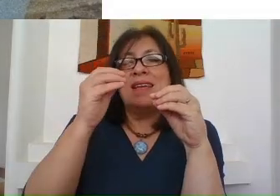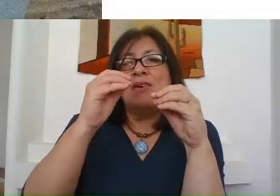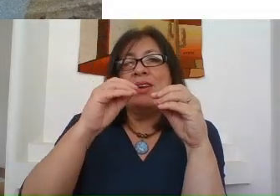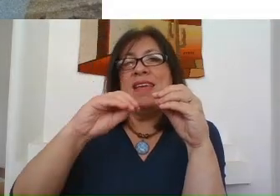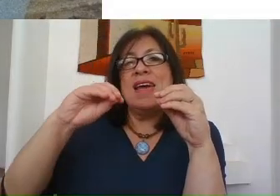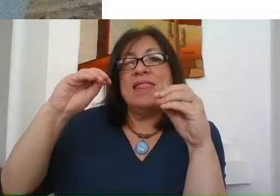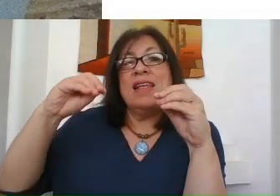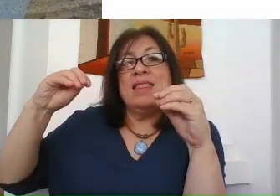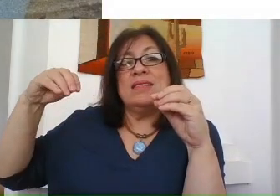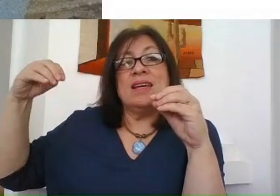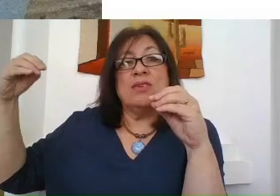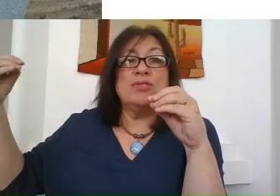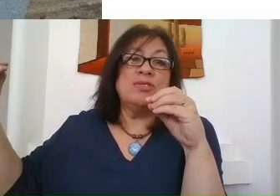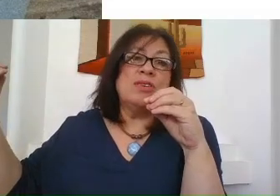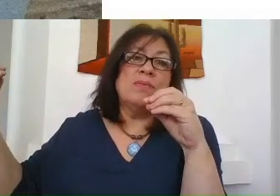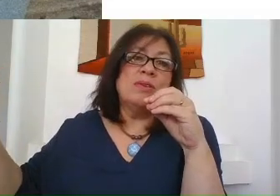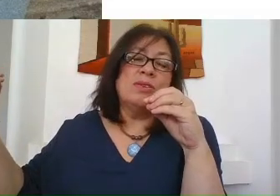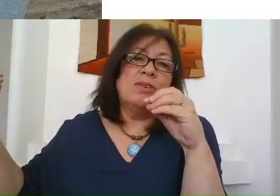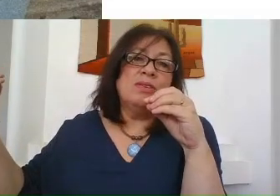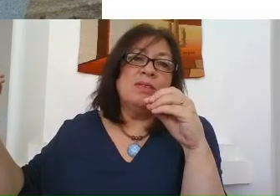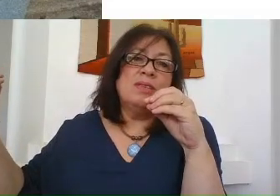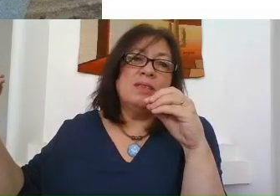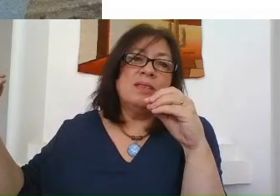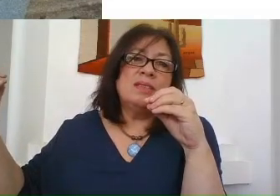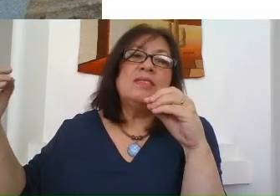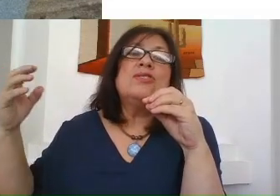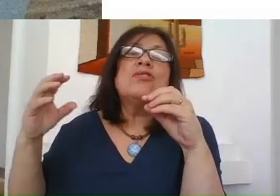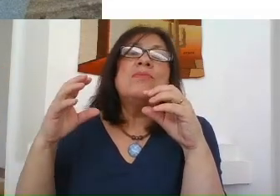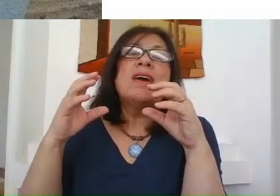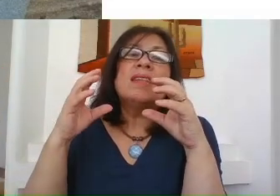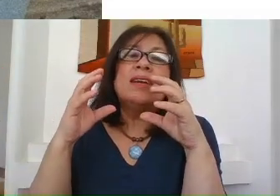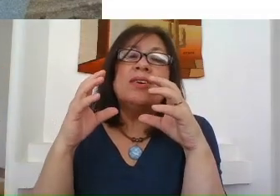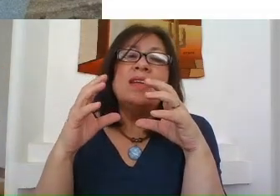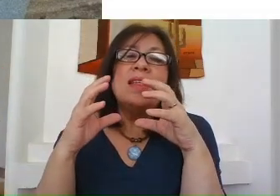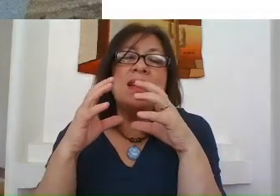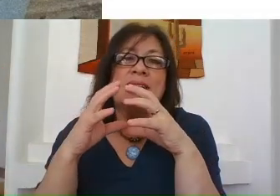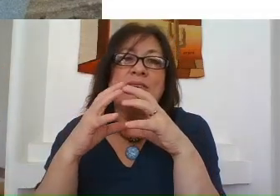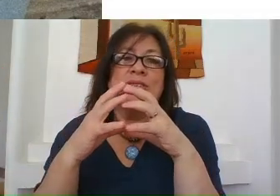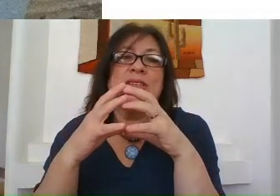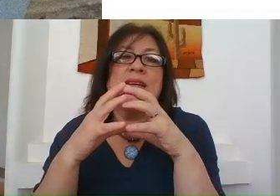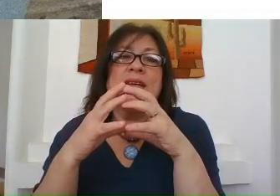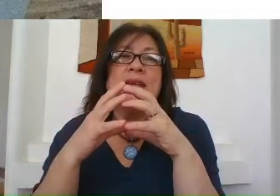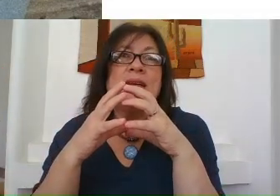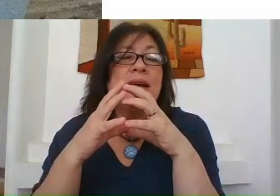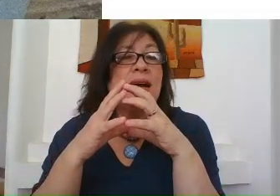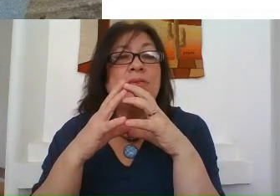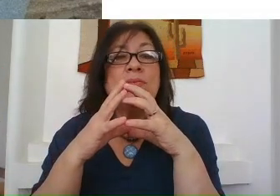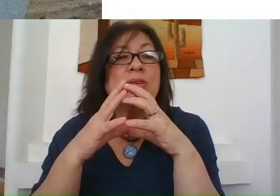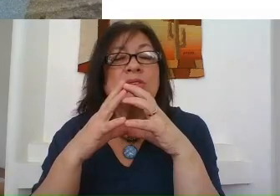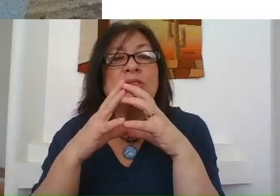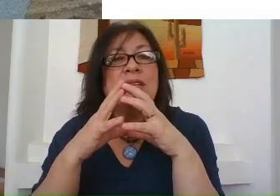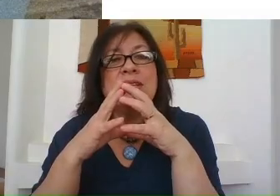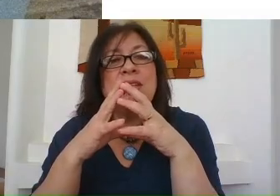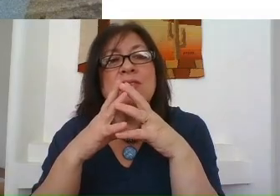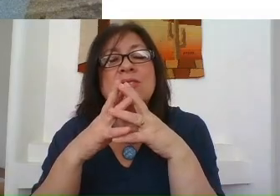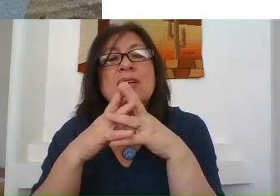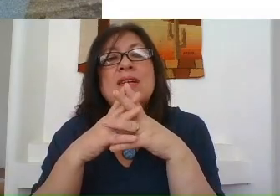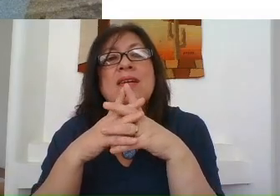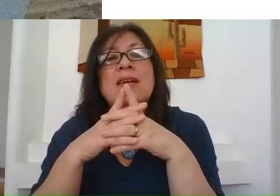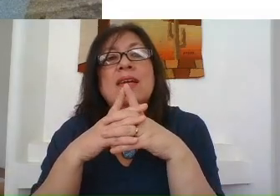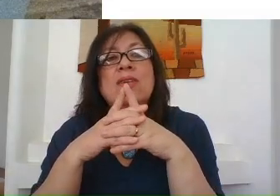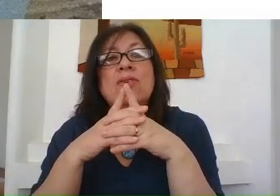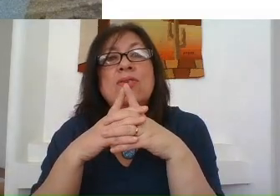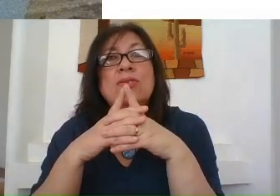como categoría del desarrollo psicomotor, sino como categoría diagnóstica. Hay un montón de